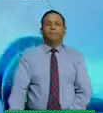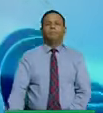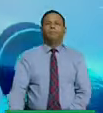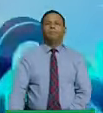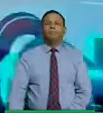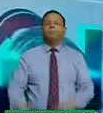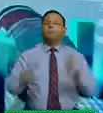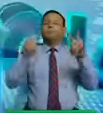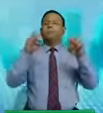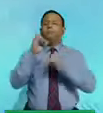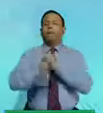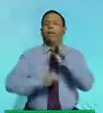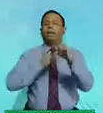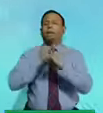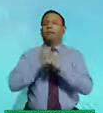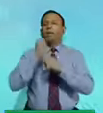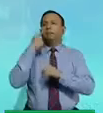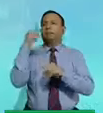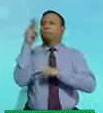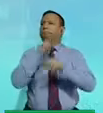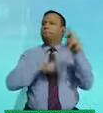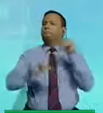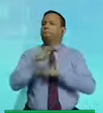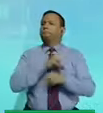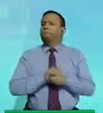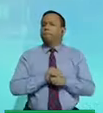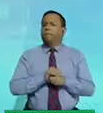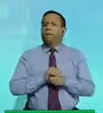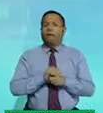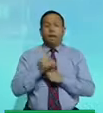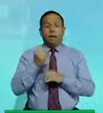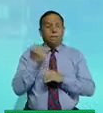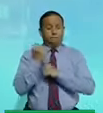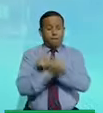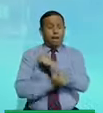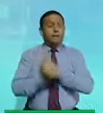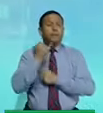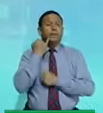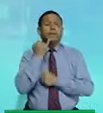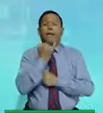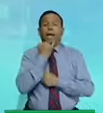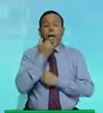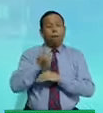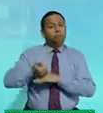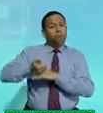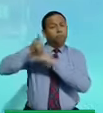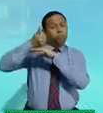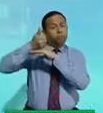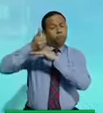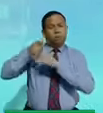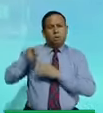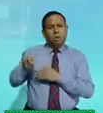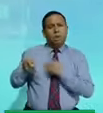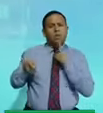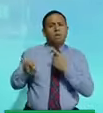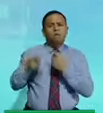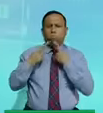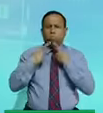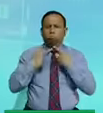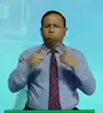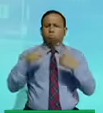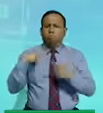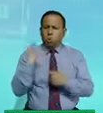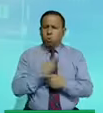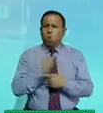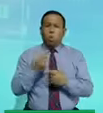Revisemos temas internacionales. El primer ministro de Israel, Benjamín Netanyahu, reafirmó que prepara una intervención en Gaza con